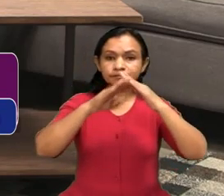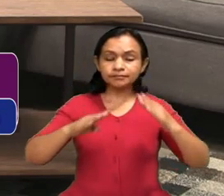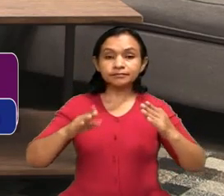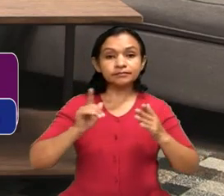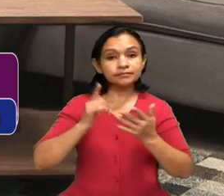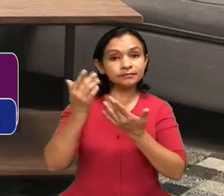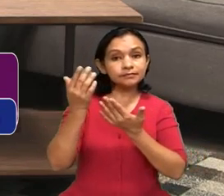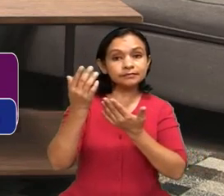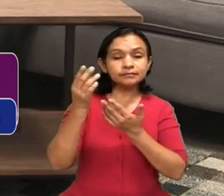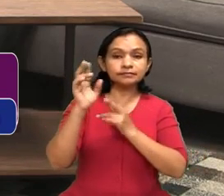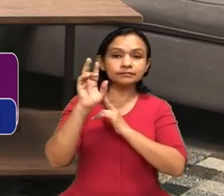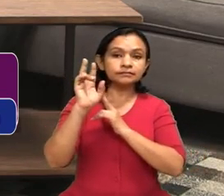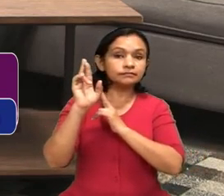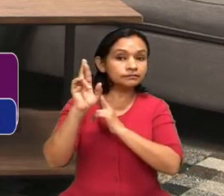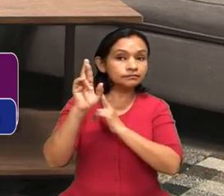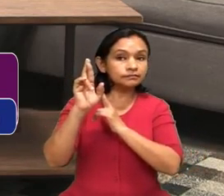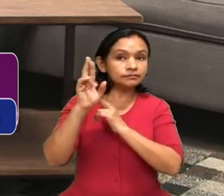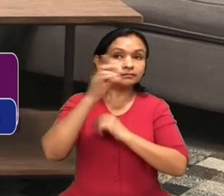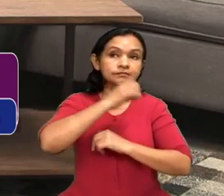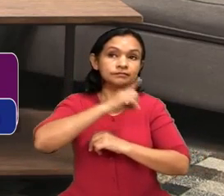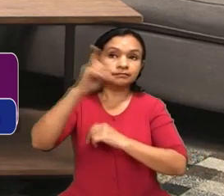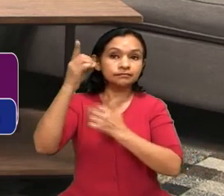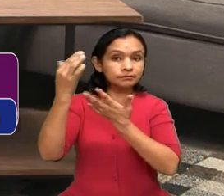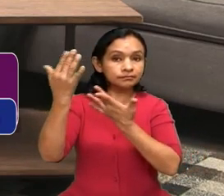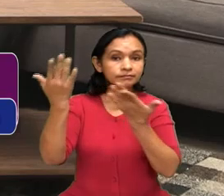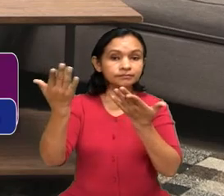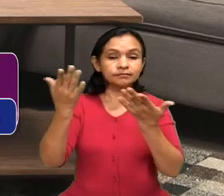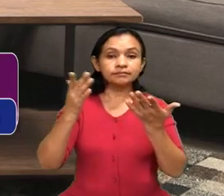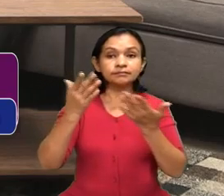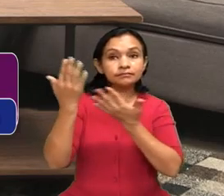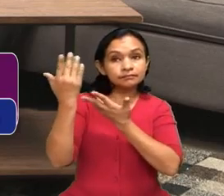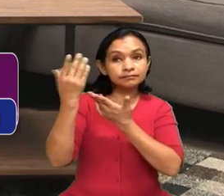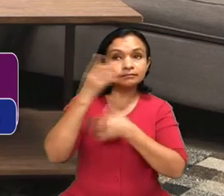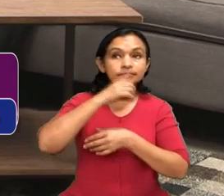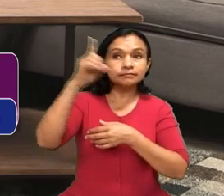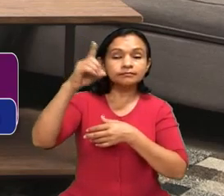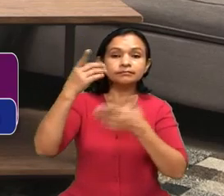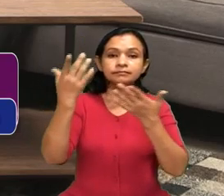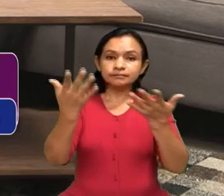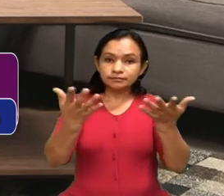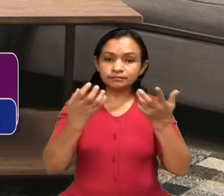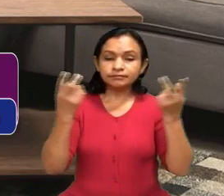esperanza, tienen ganas de vivir